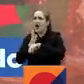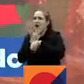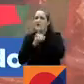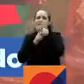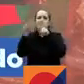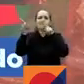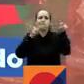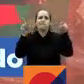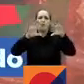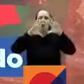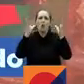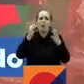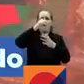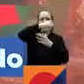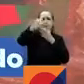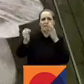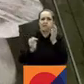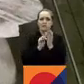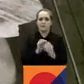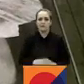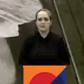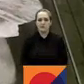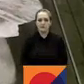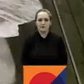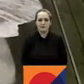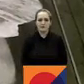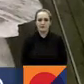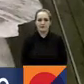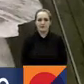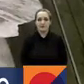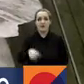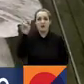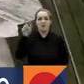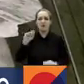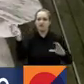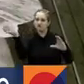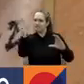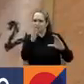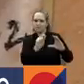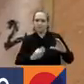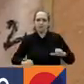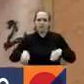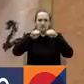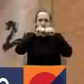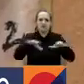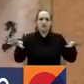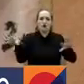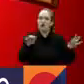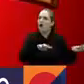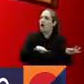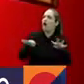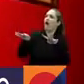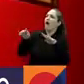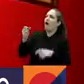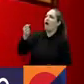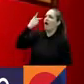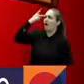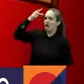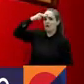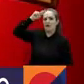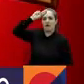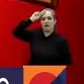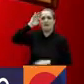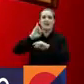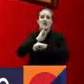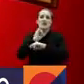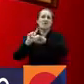capitales en cada continente. El mudo lenguaje, capaz de ser entendido en cada rincón del mundo, sin importar el idioma